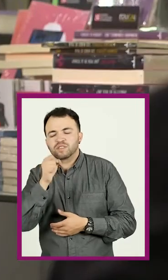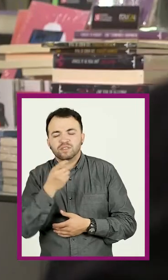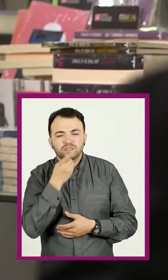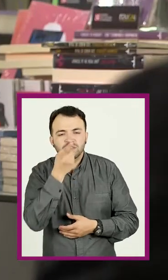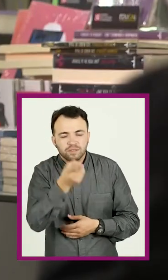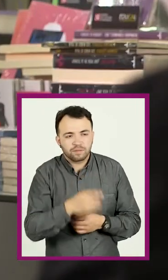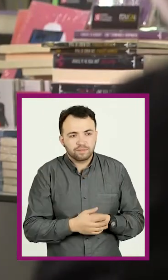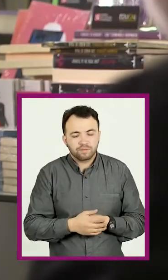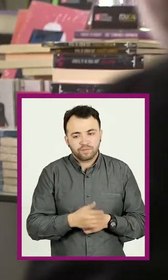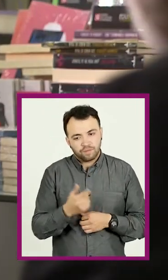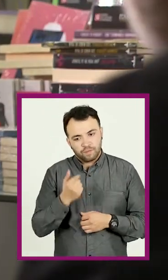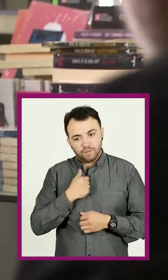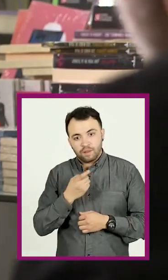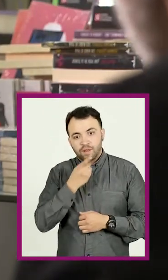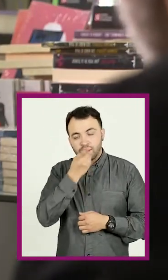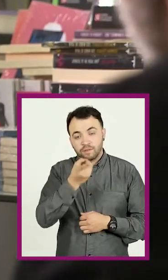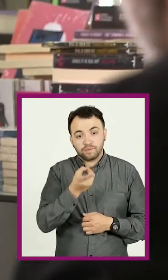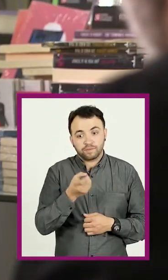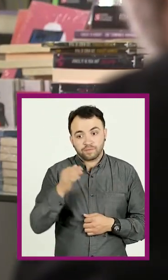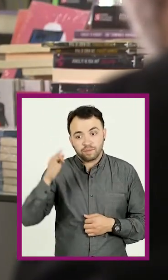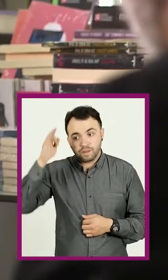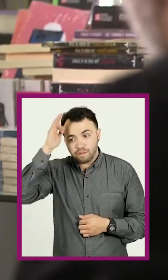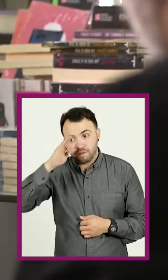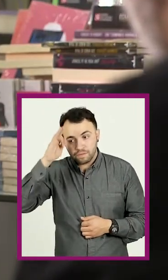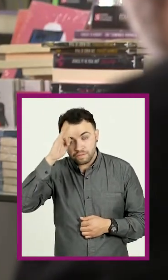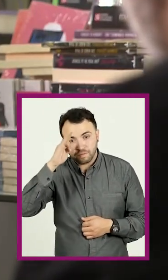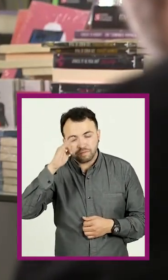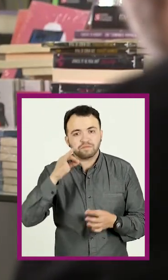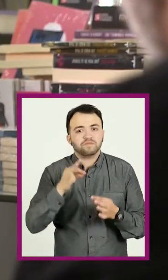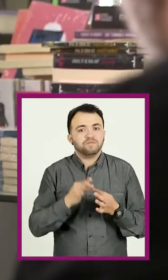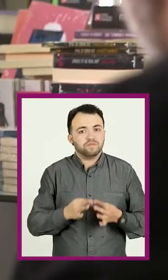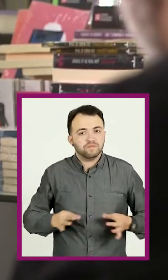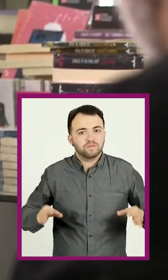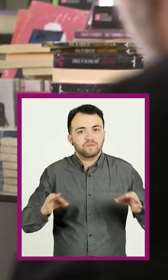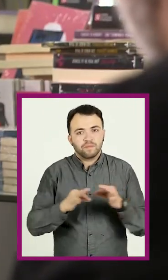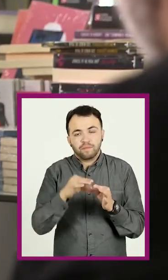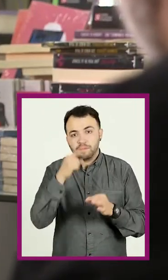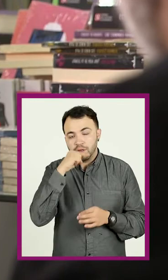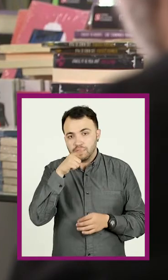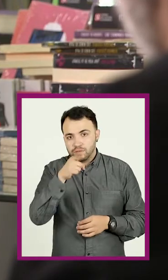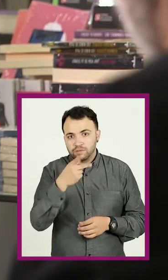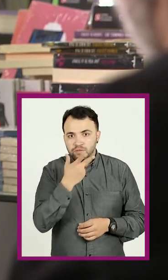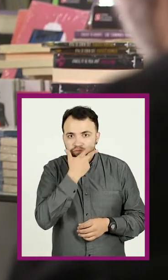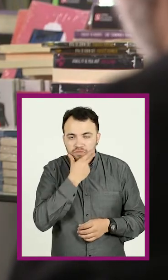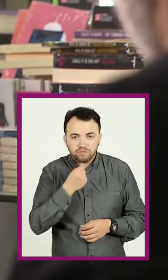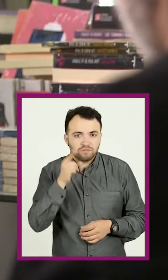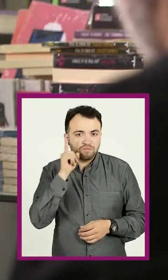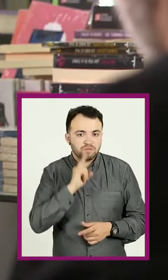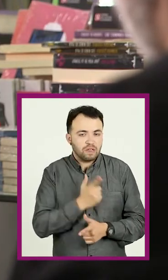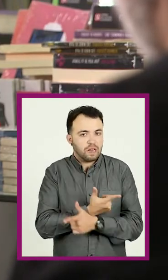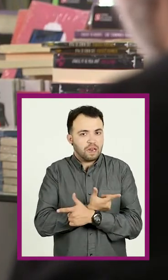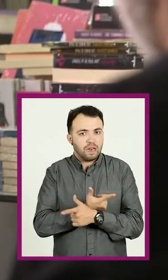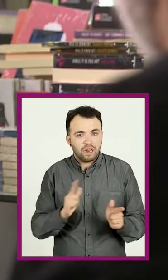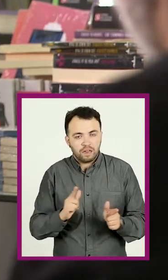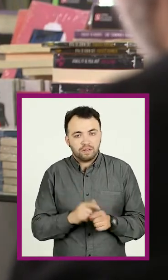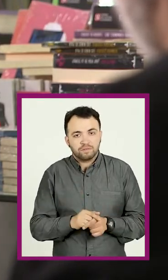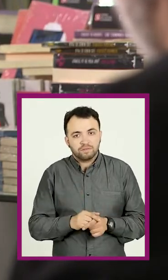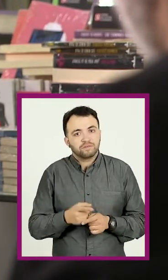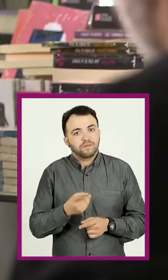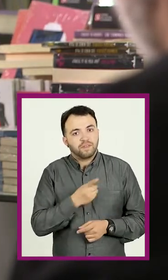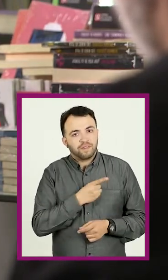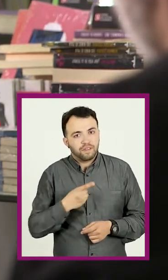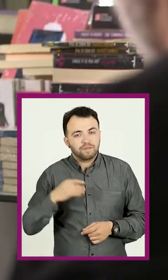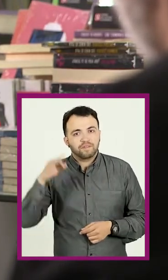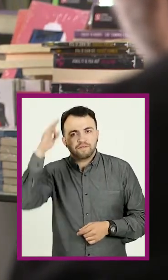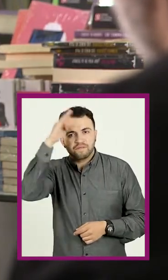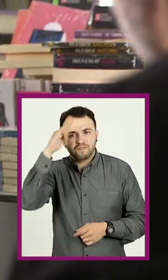que es indispensable para ser un hombre libre, un ciudadano, ser filósofo. ¿Pero qué significa